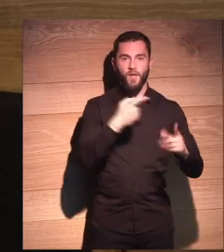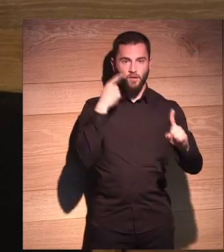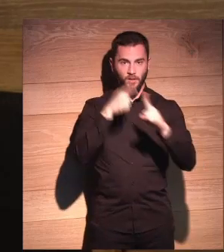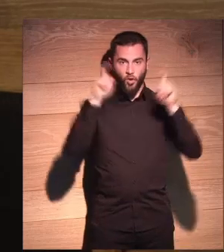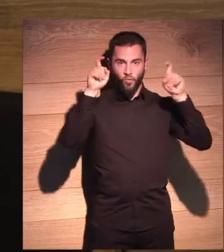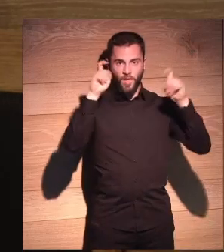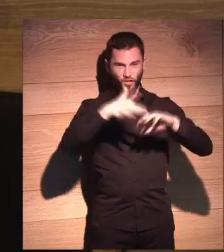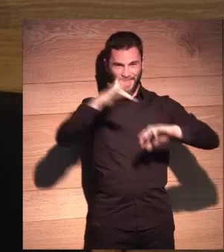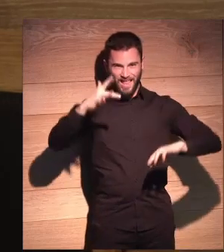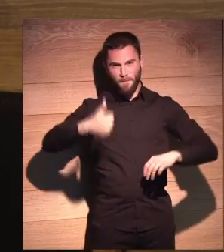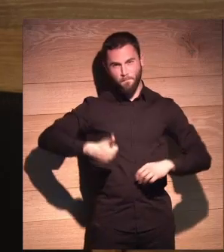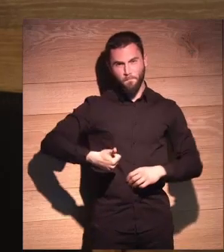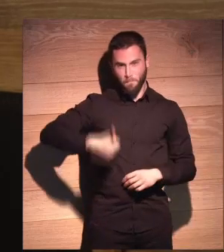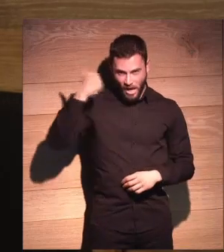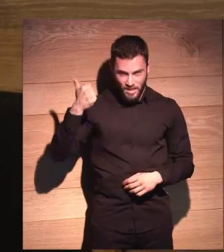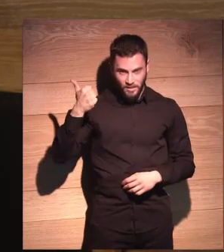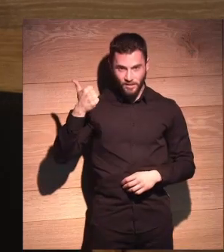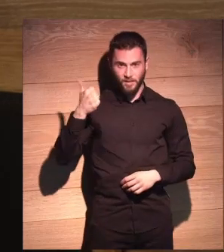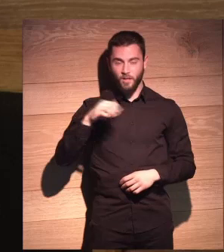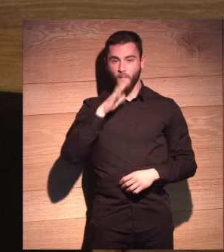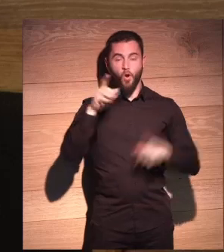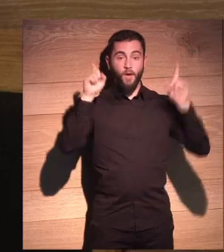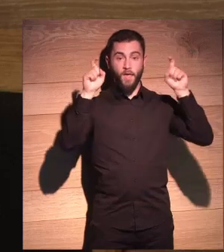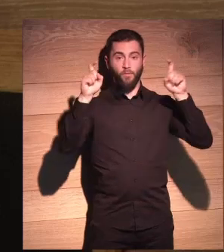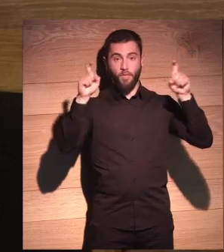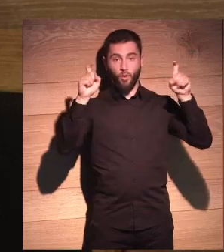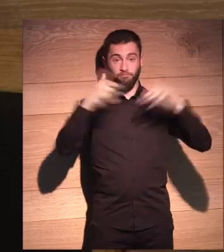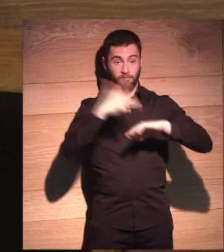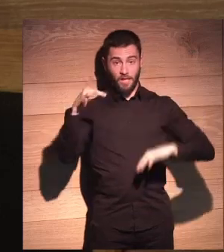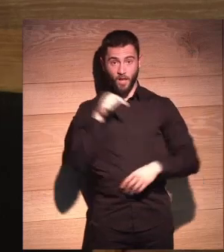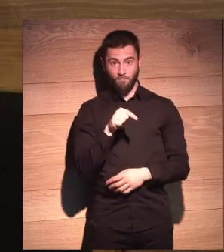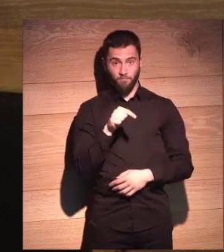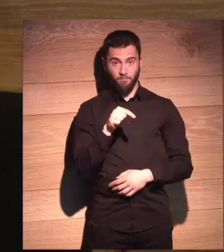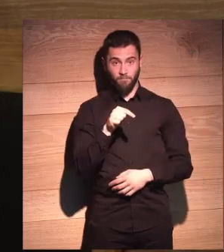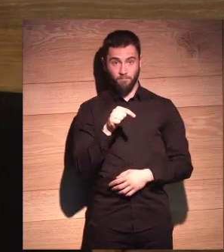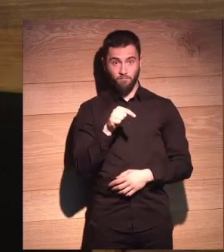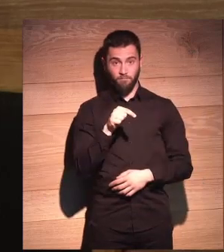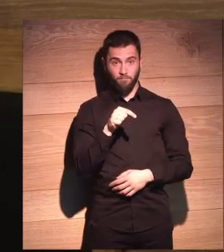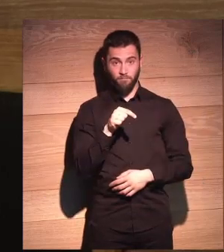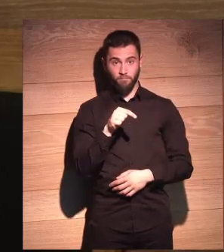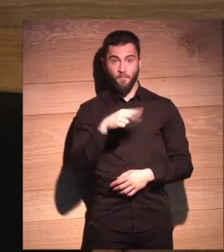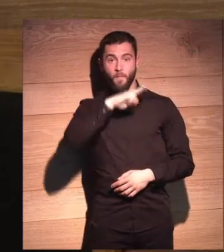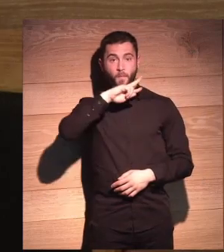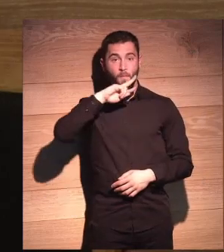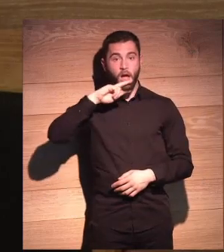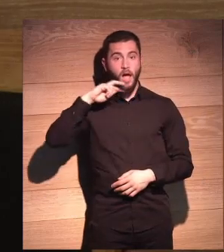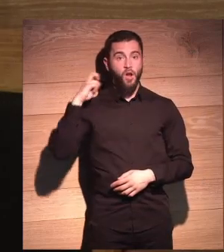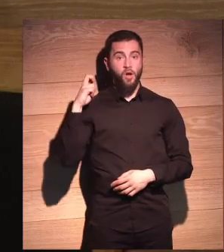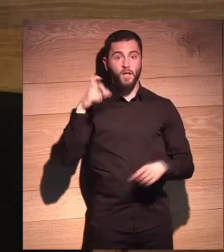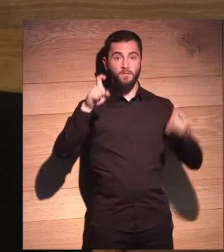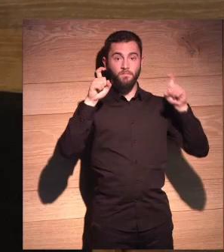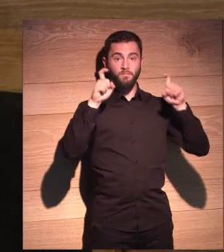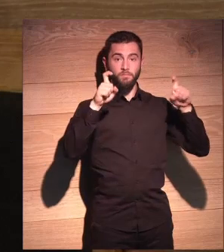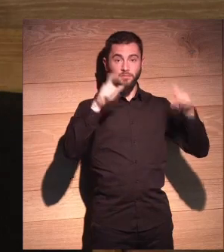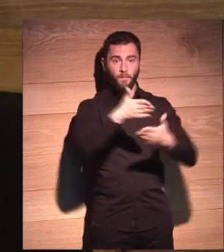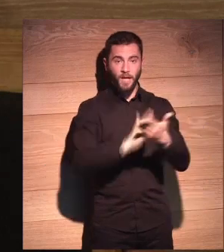digital? Para que, evidentemente, desde una educación digital se van a inculcar esos valores en relación con la